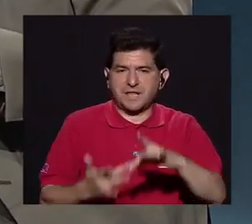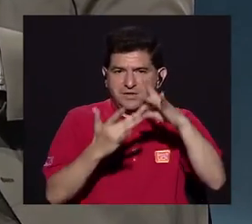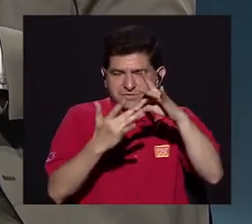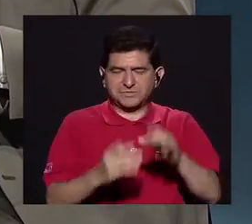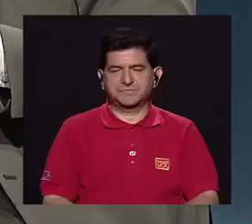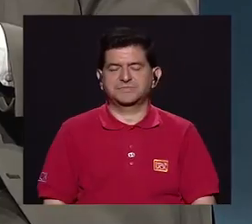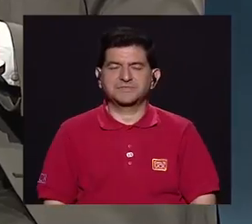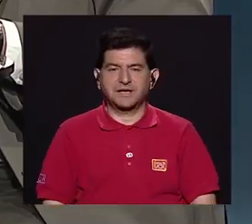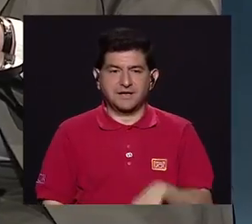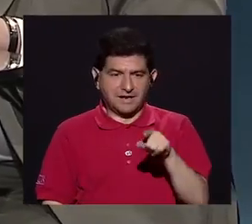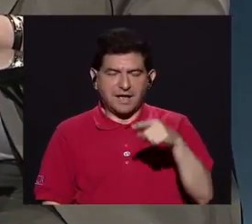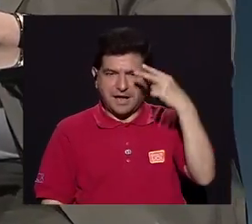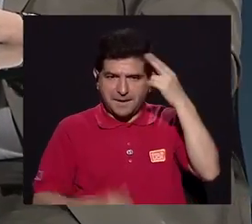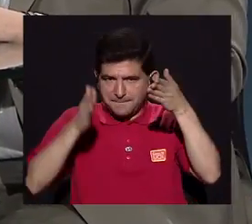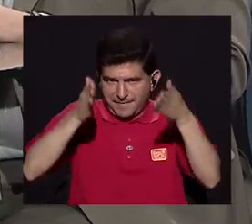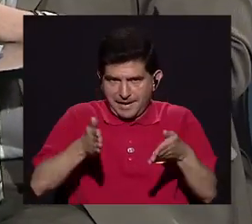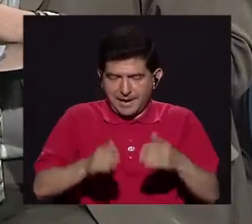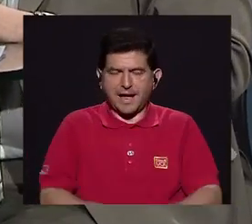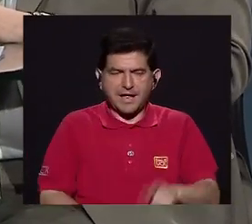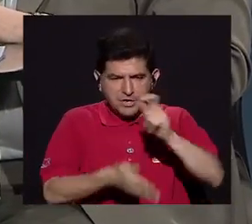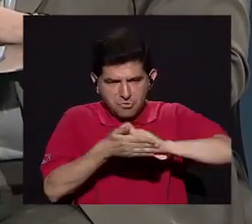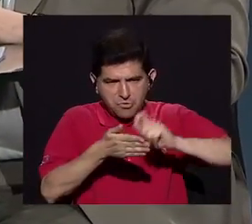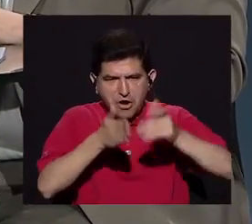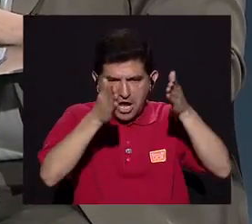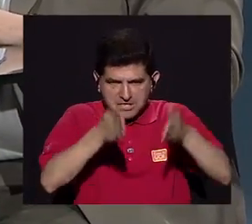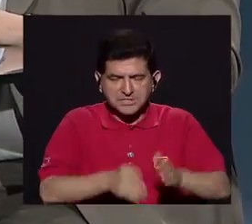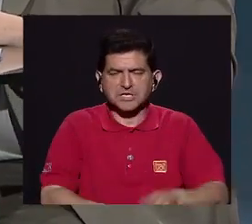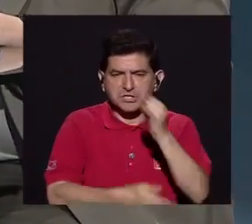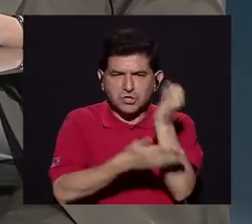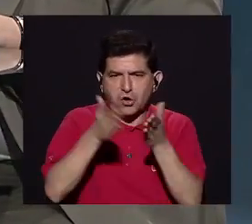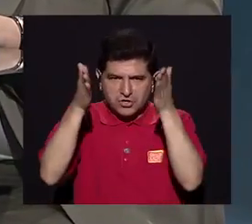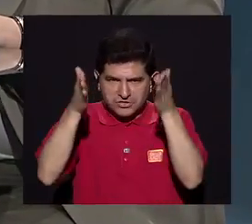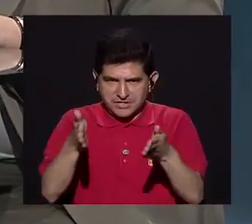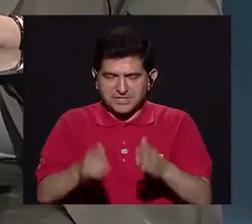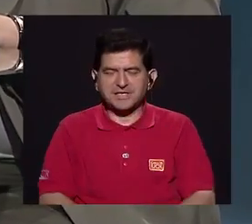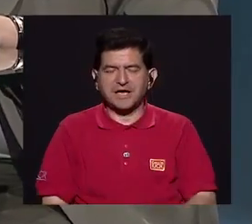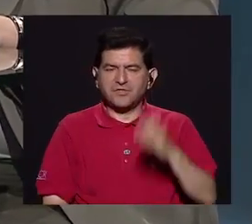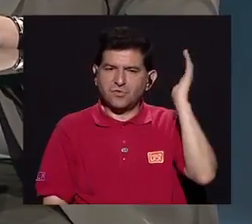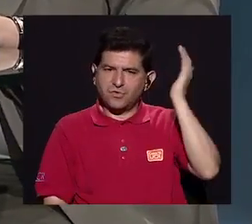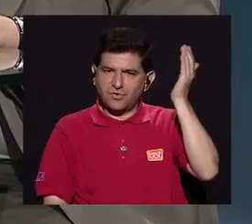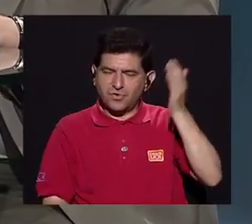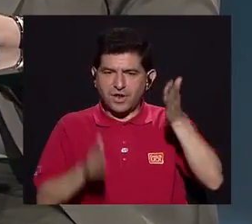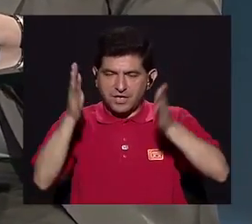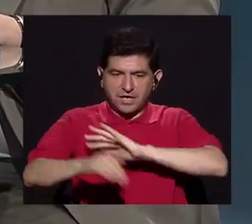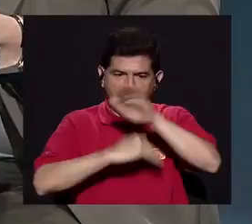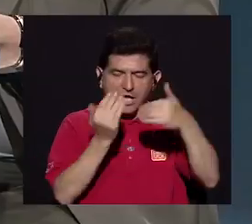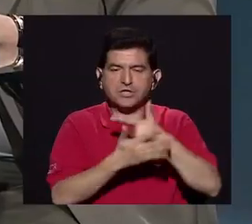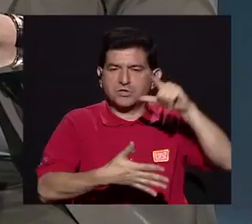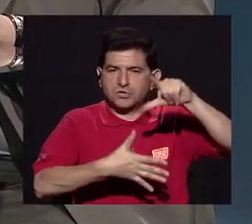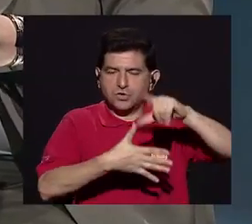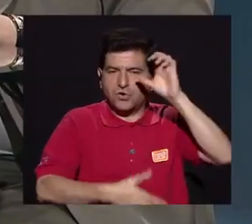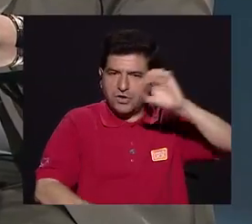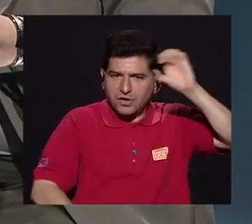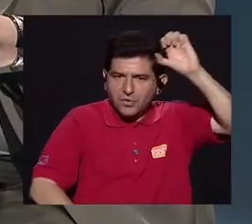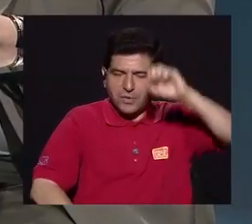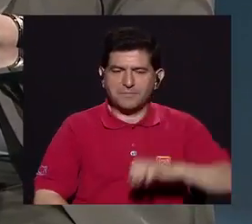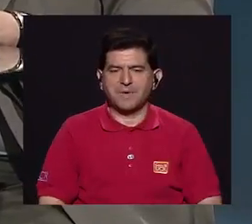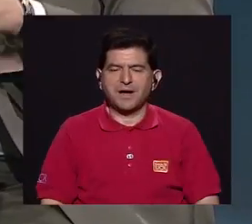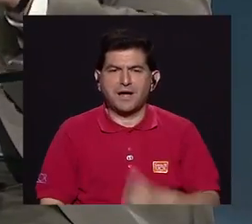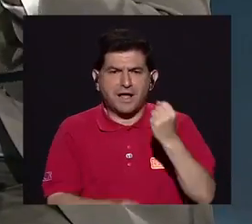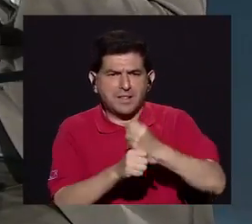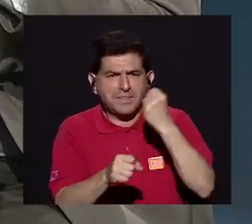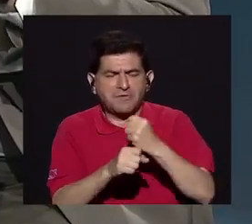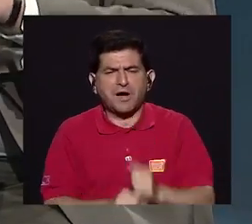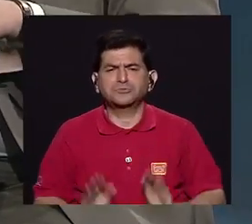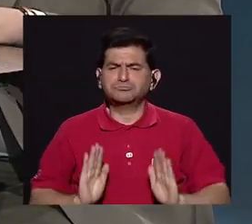especial a un mexicano, escritor, diseñador, expositor en toda la América Latina y Europa, con